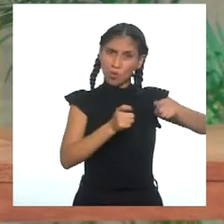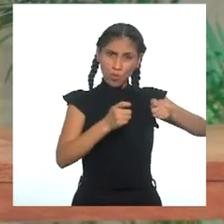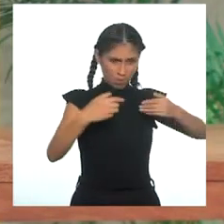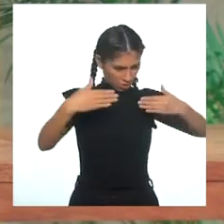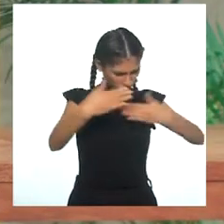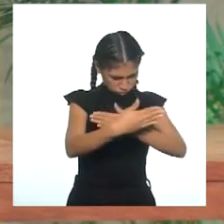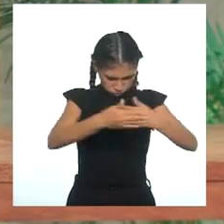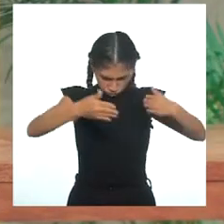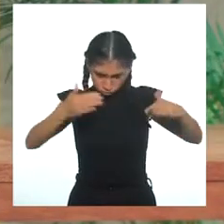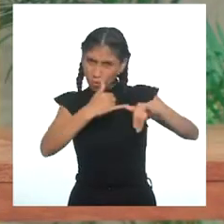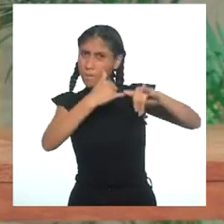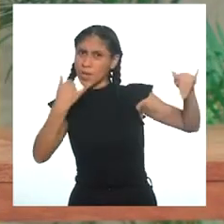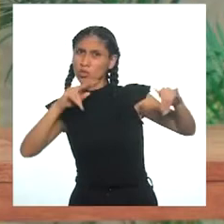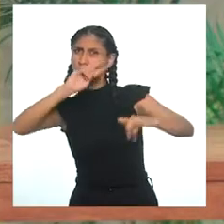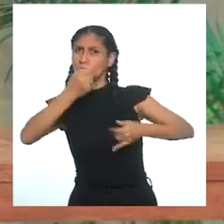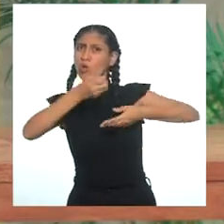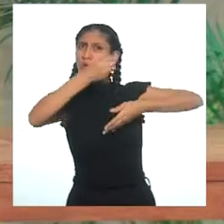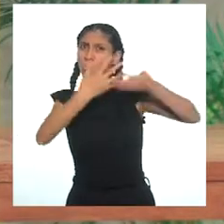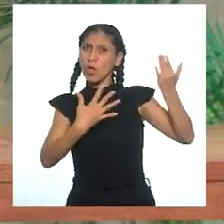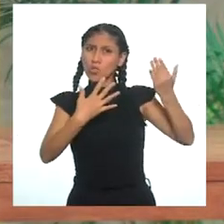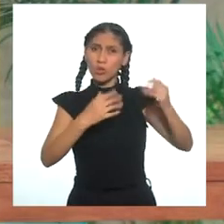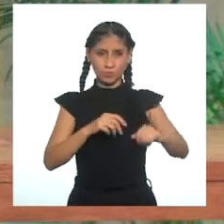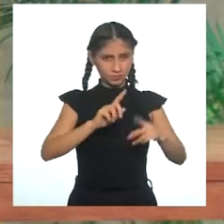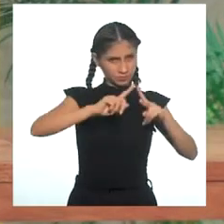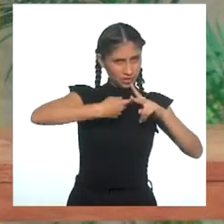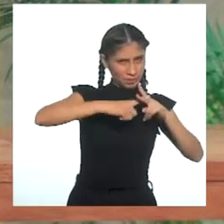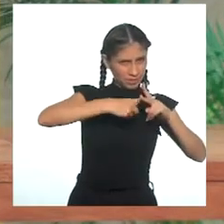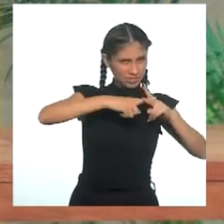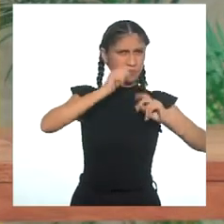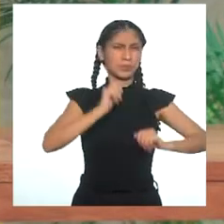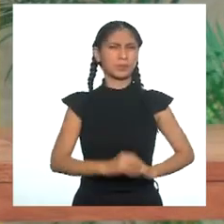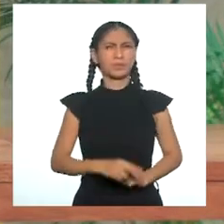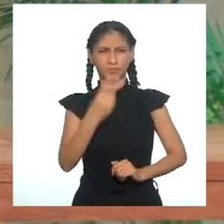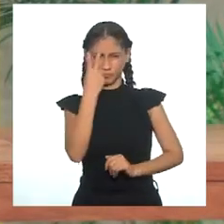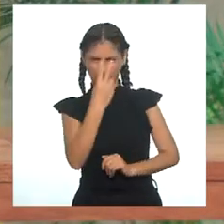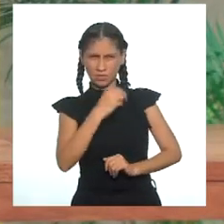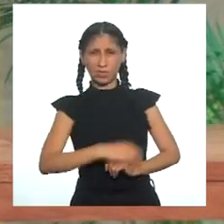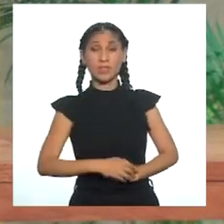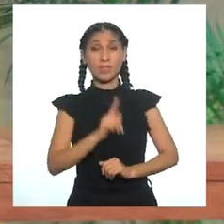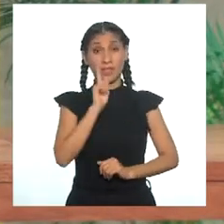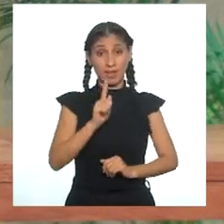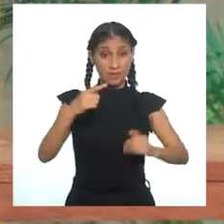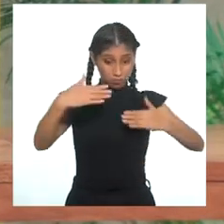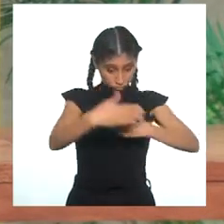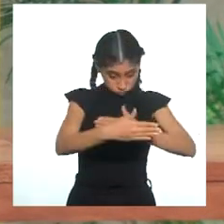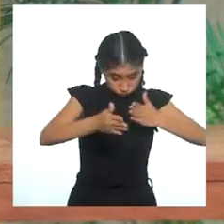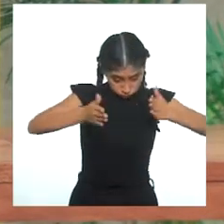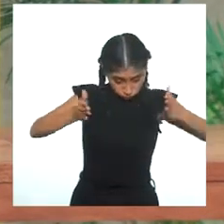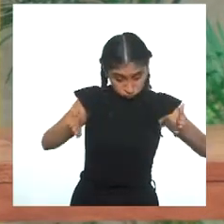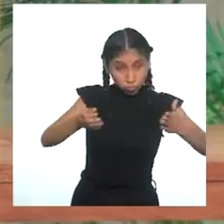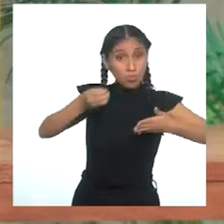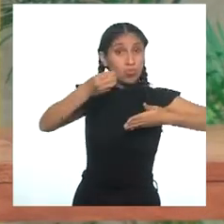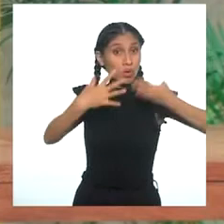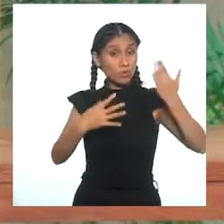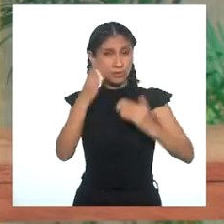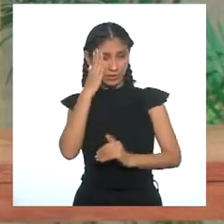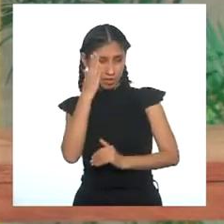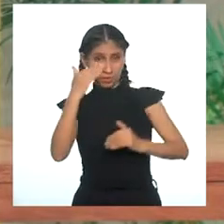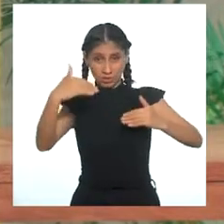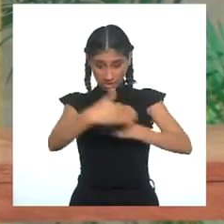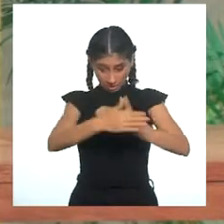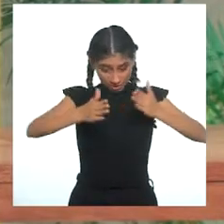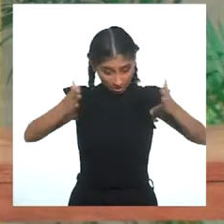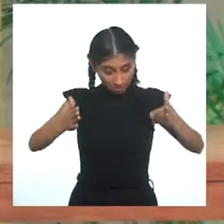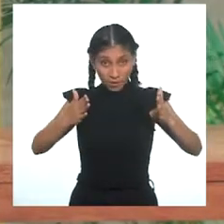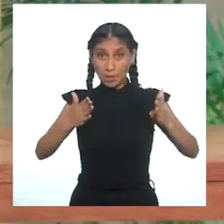cuadrados, porque así lo pide la pregunta. Empezamos identificando los datos de cada cama de siembra. Sabemos que la cama de siembra de